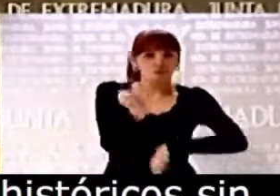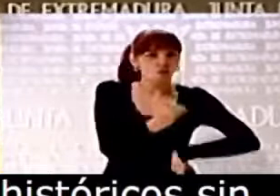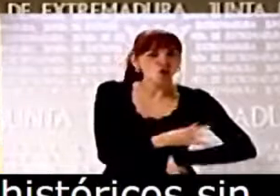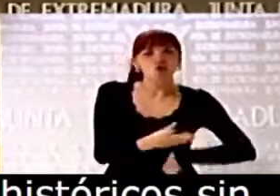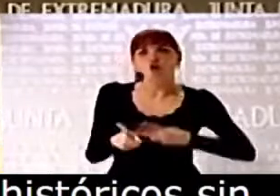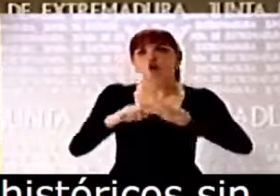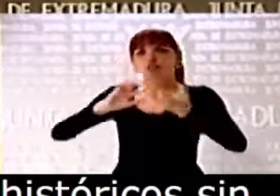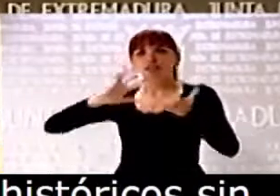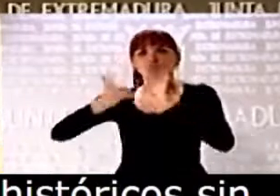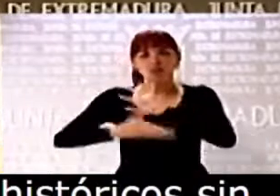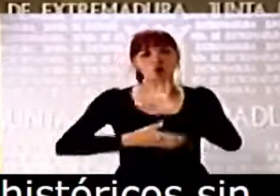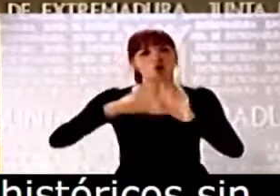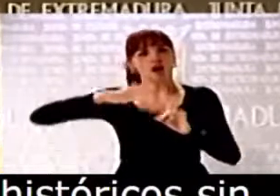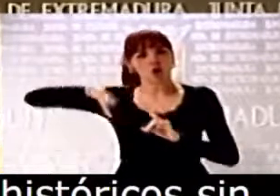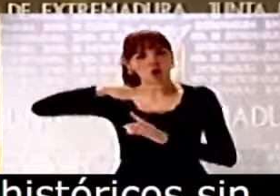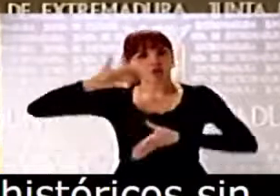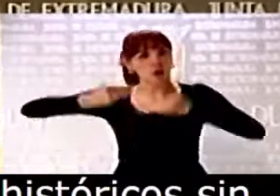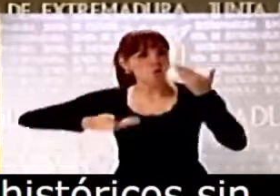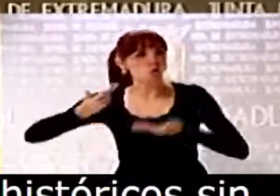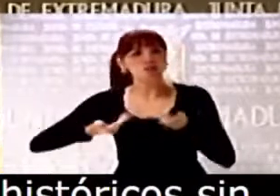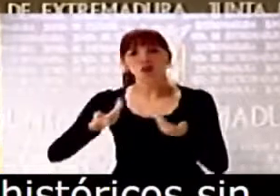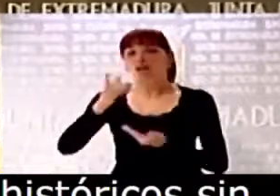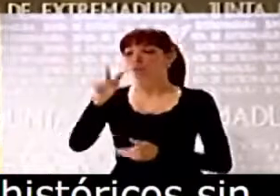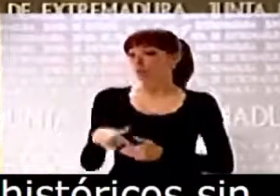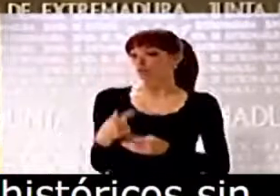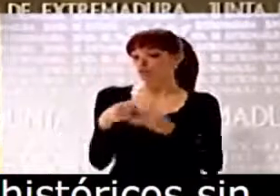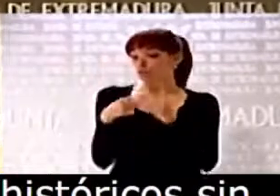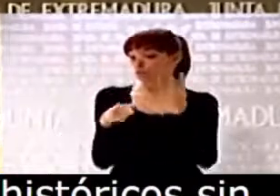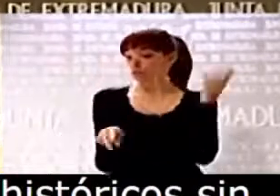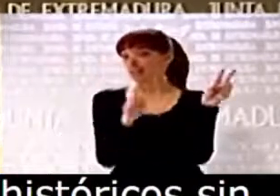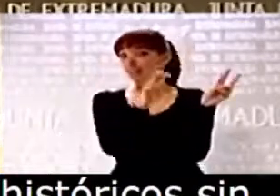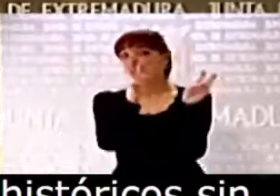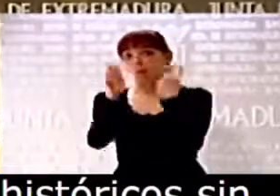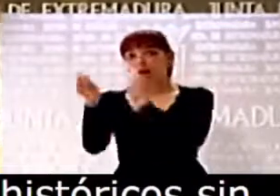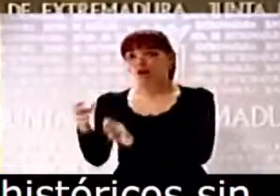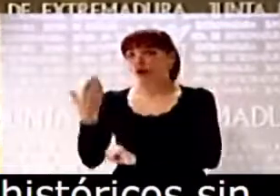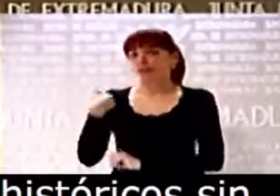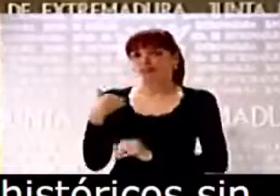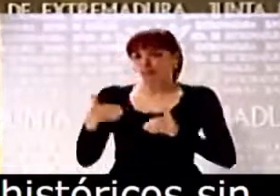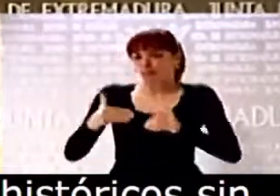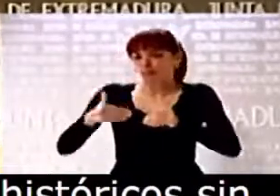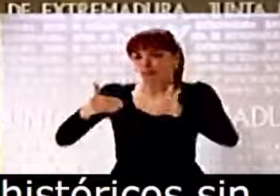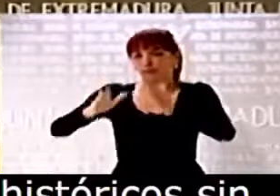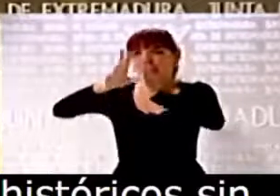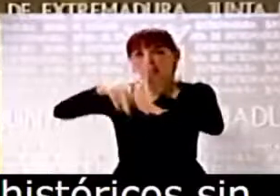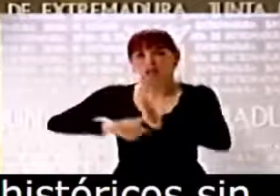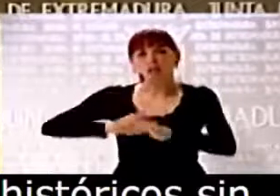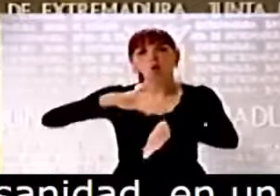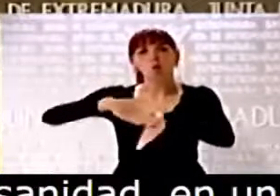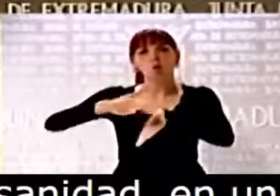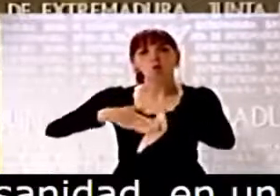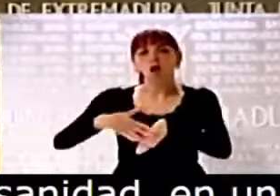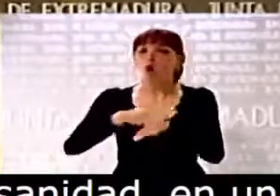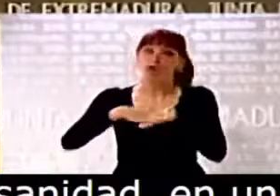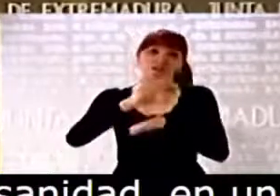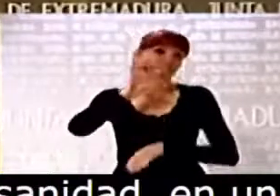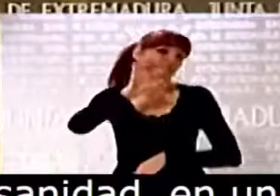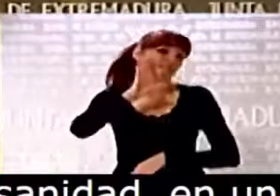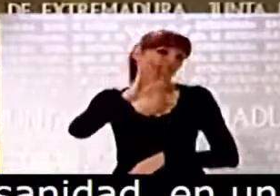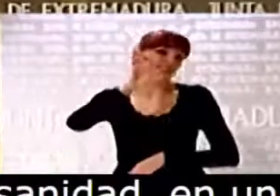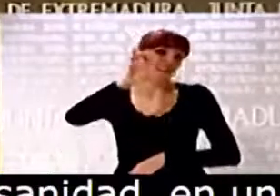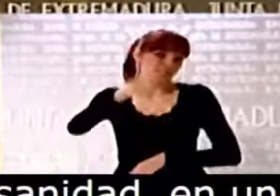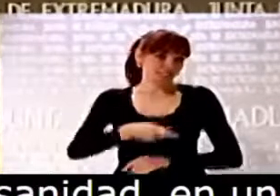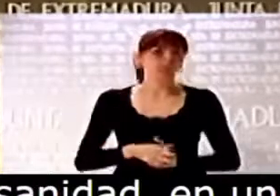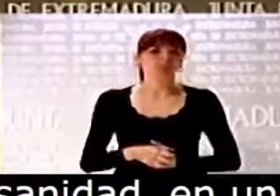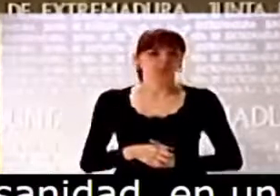una transición ecológica justa, en una serie de materias que llevábamos un retraso enorme a consecuencia del Gobierno anterior,